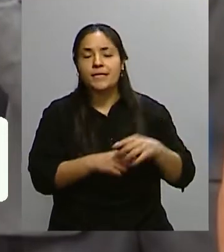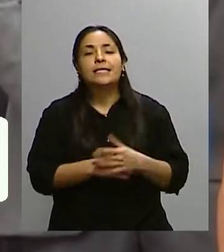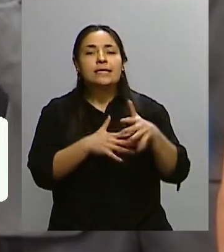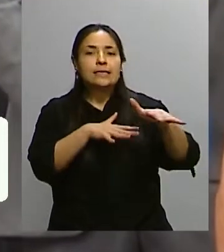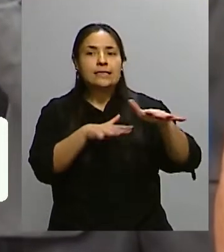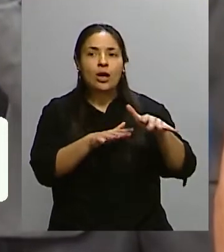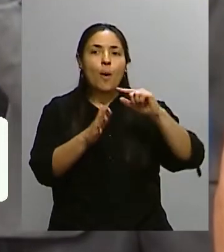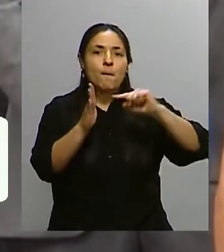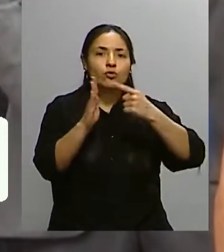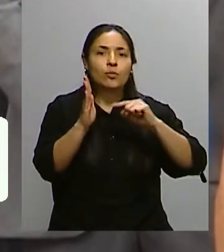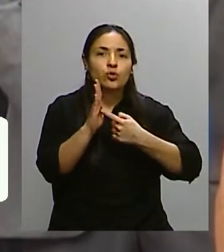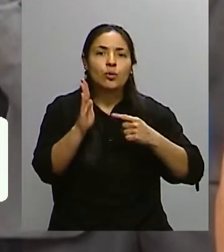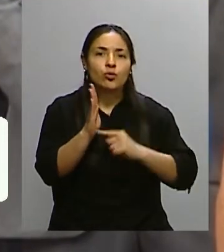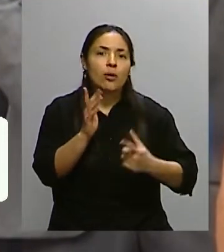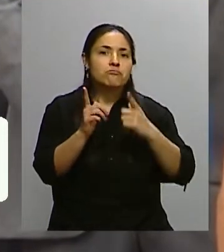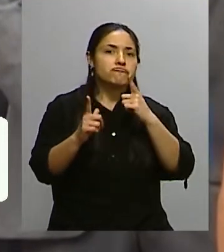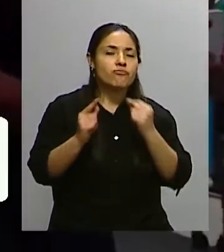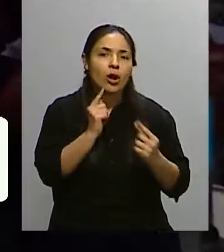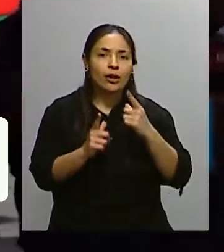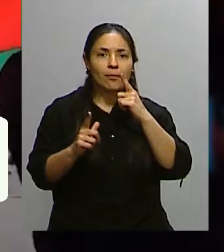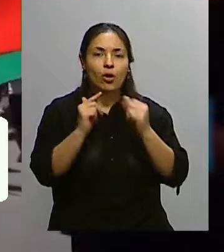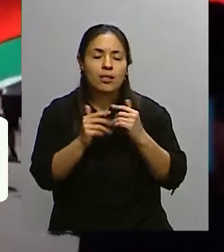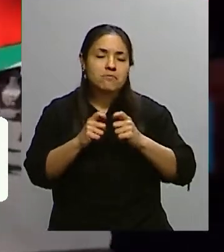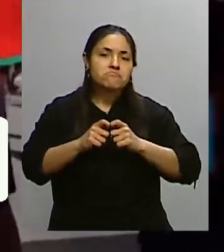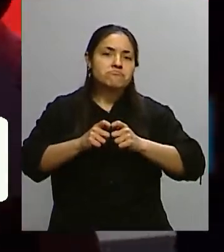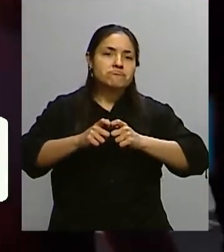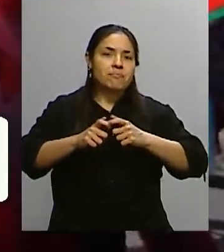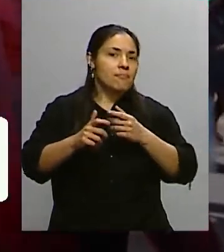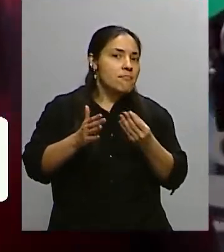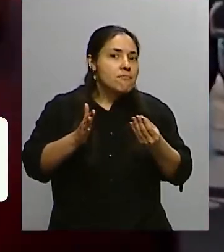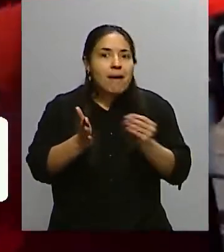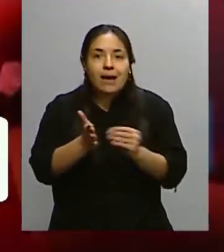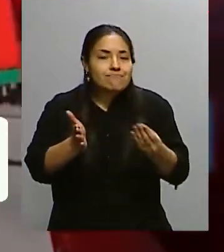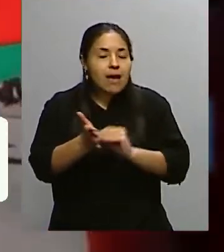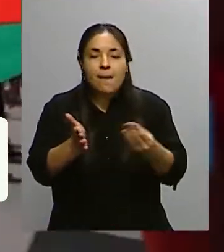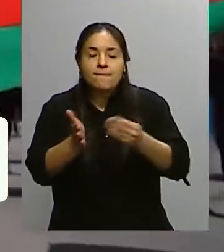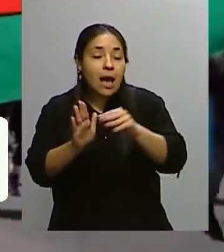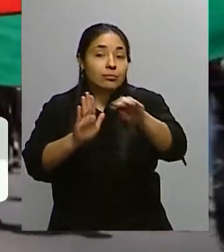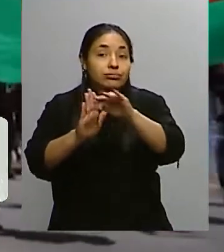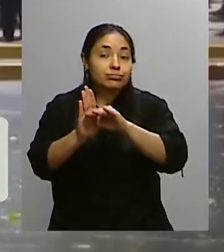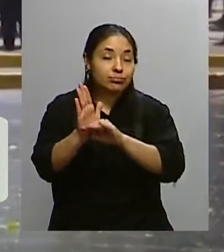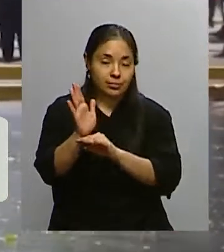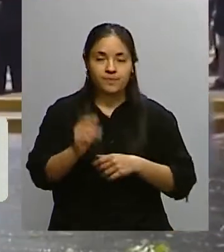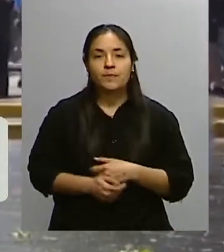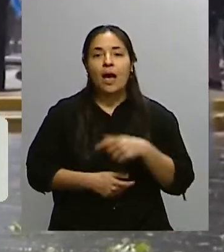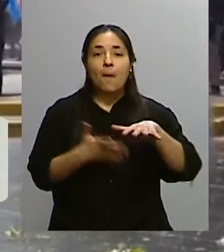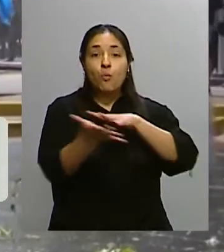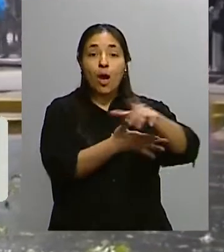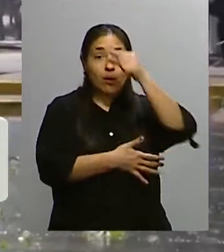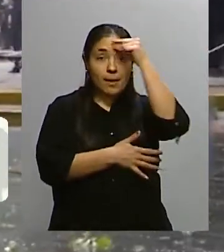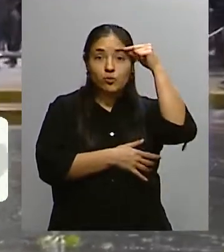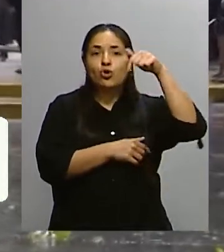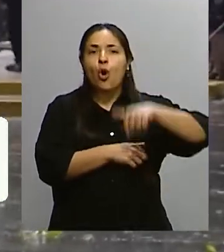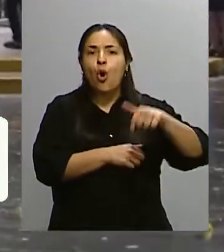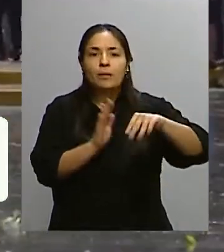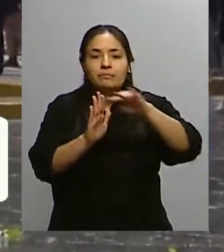los reclamos creo que incluso han ido aumentando. ¿Es así? ¿Cuáles son los principales reclamos que hoy tiene el pueblo mapuche